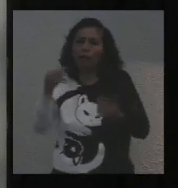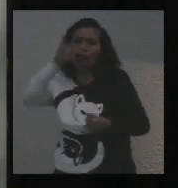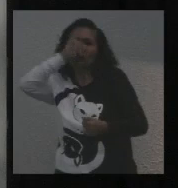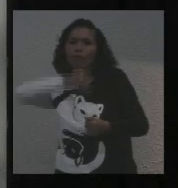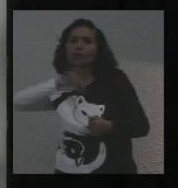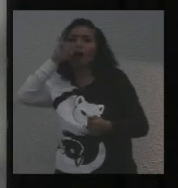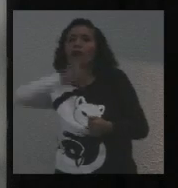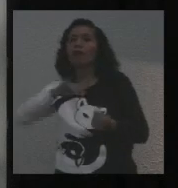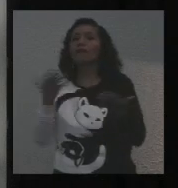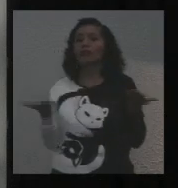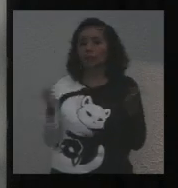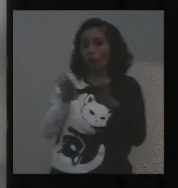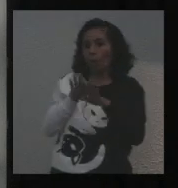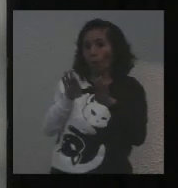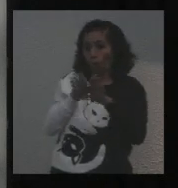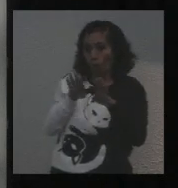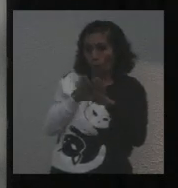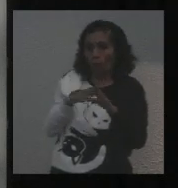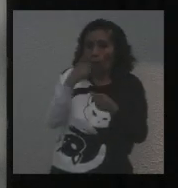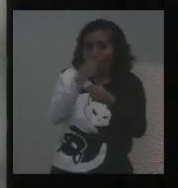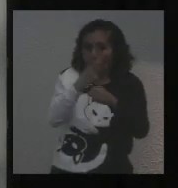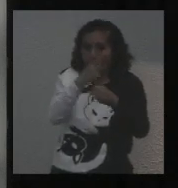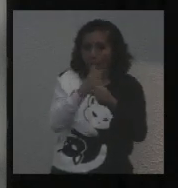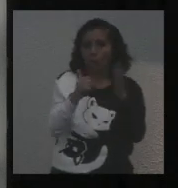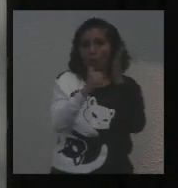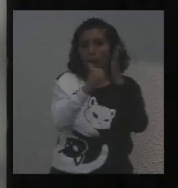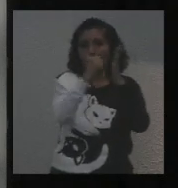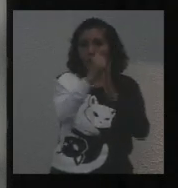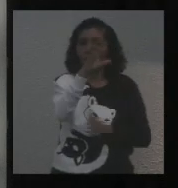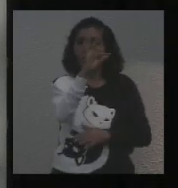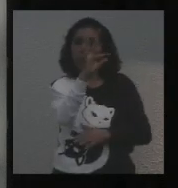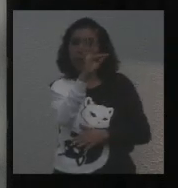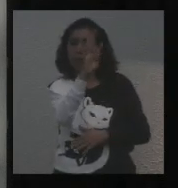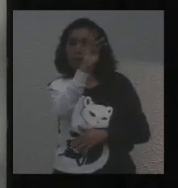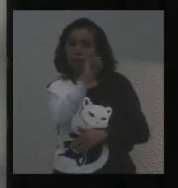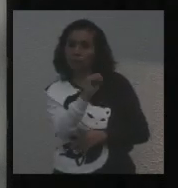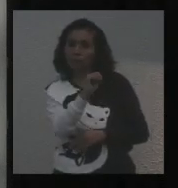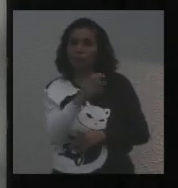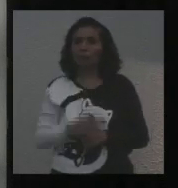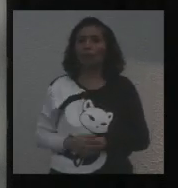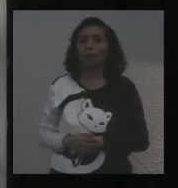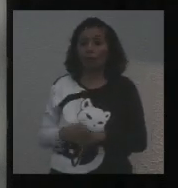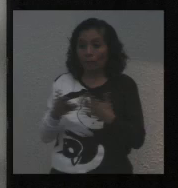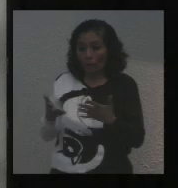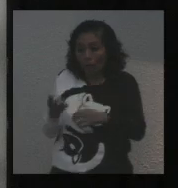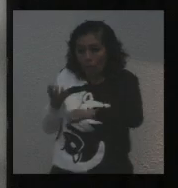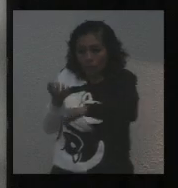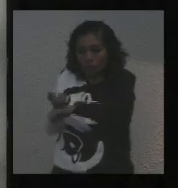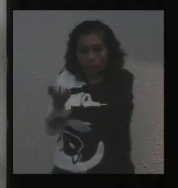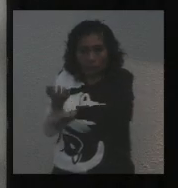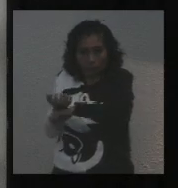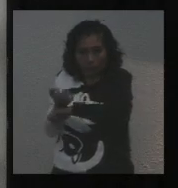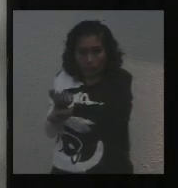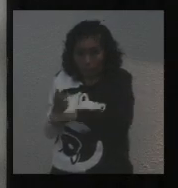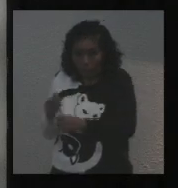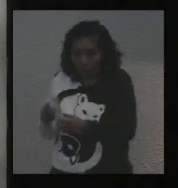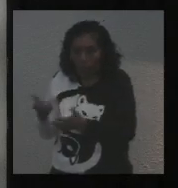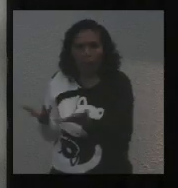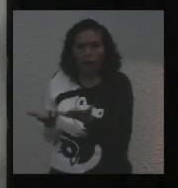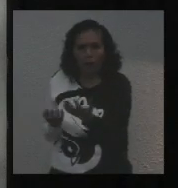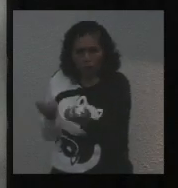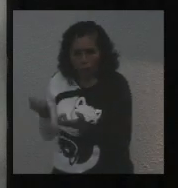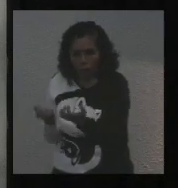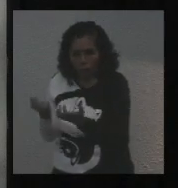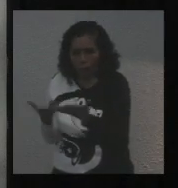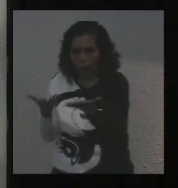primero, principios. Artículo 49. El Supremo Poder Estatal se divide para su ejercicio